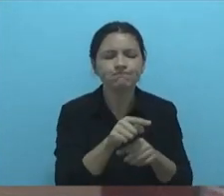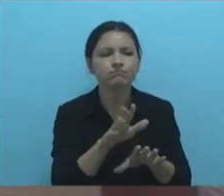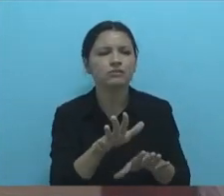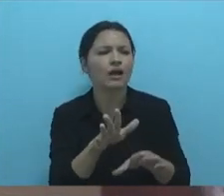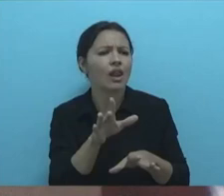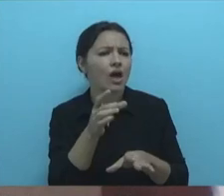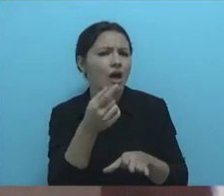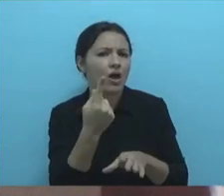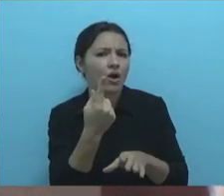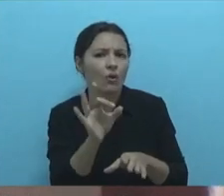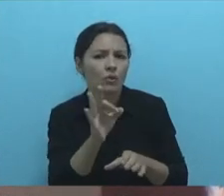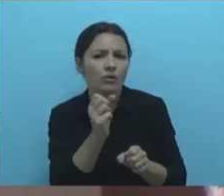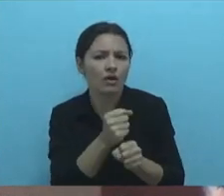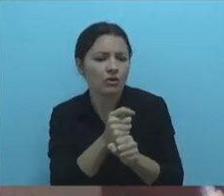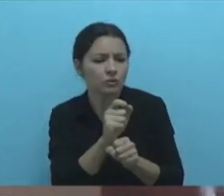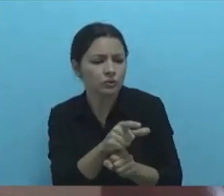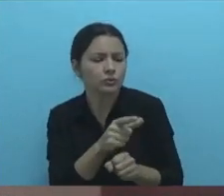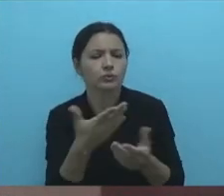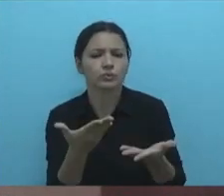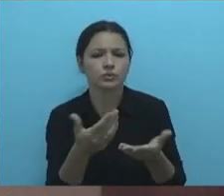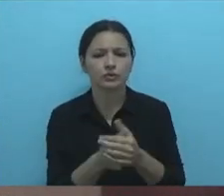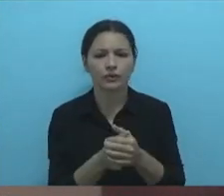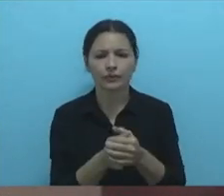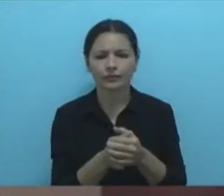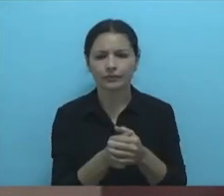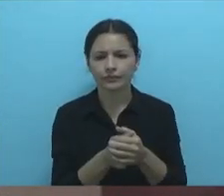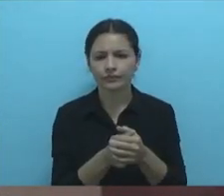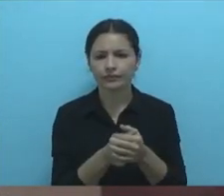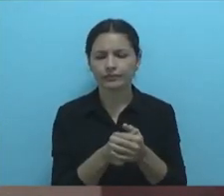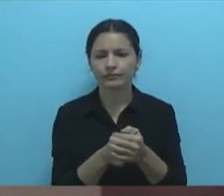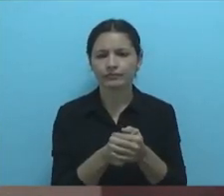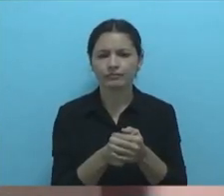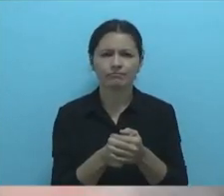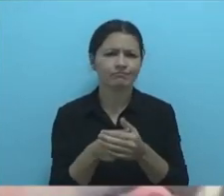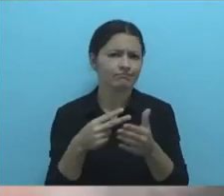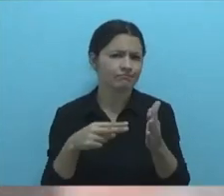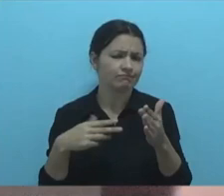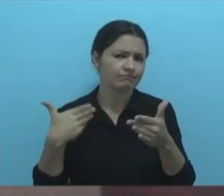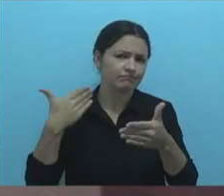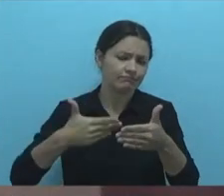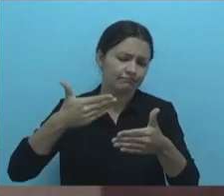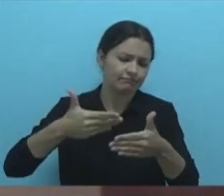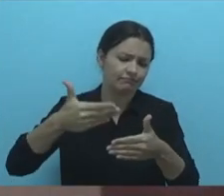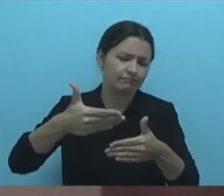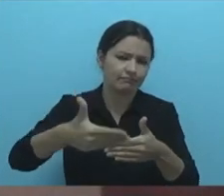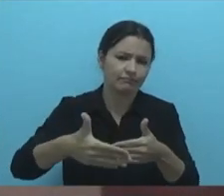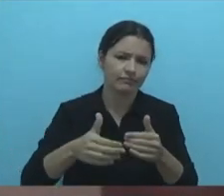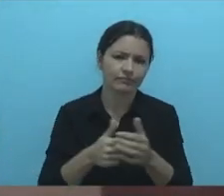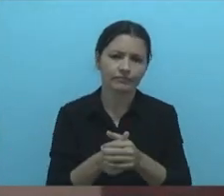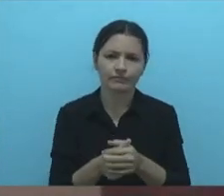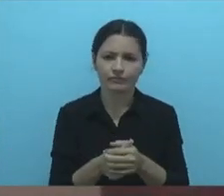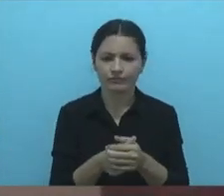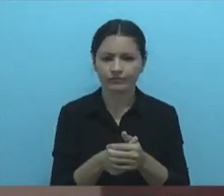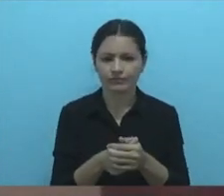salir a la vida no Lamentablemente son muchas las deudas de la democracia con la sociedad en general que se expresa en un